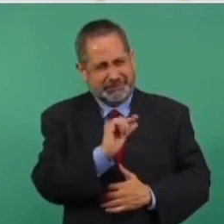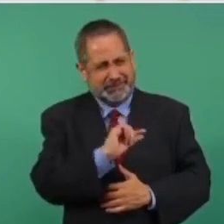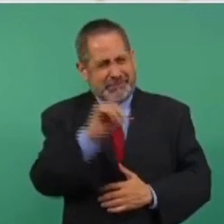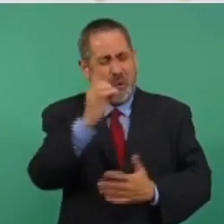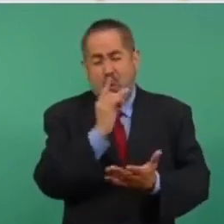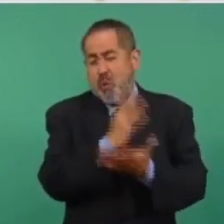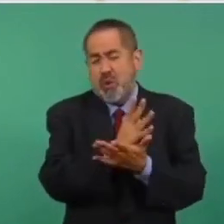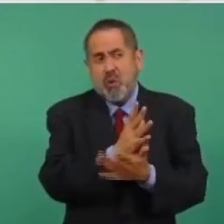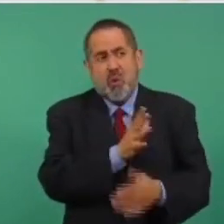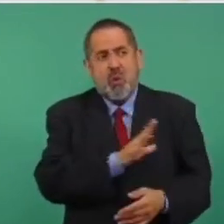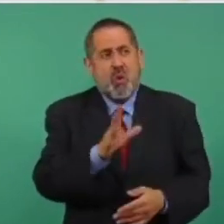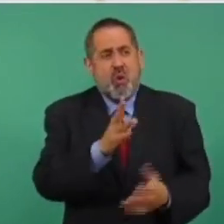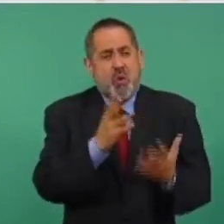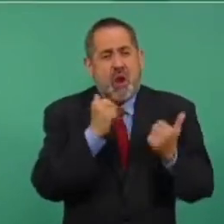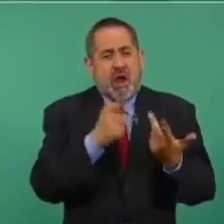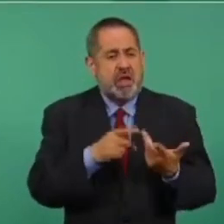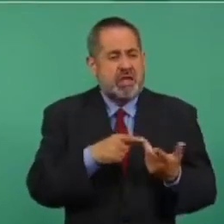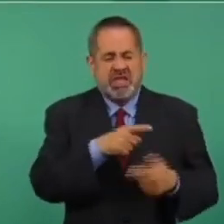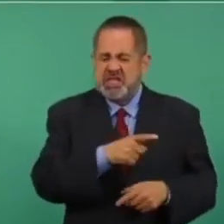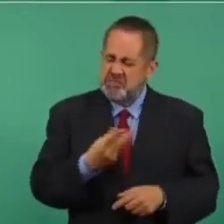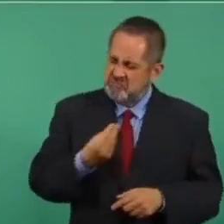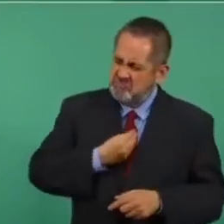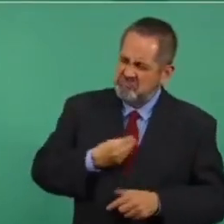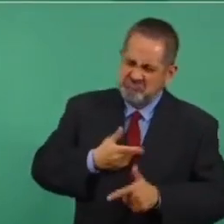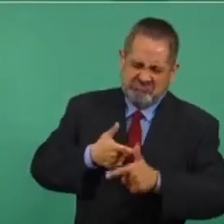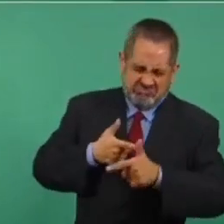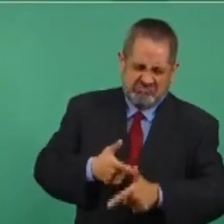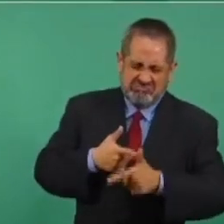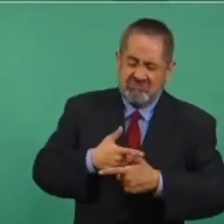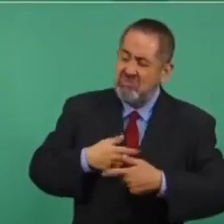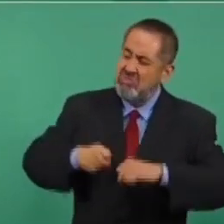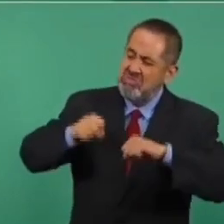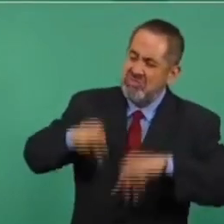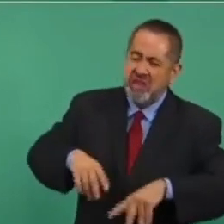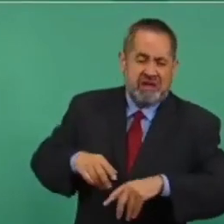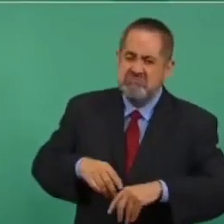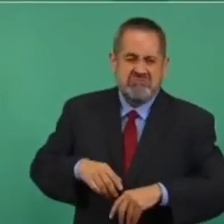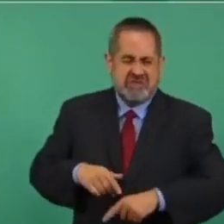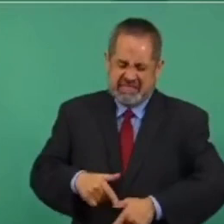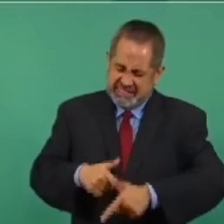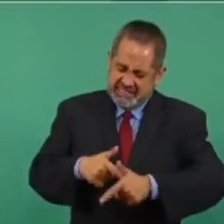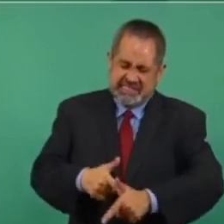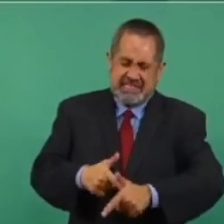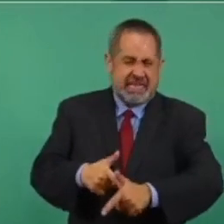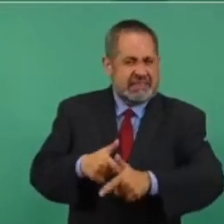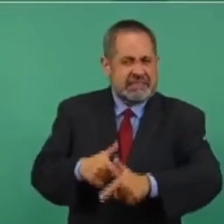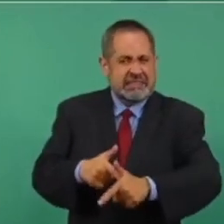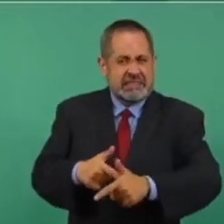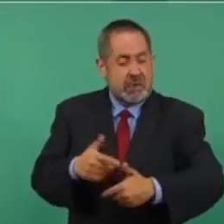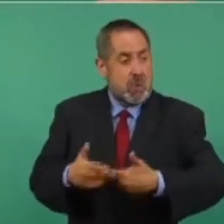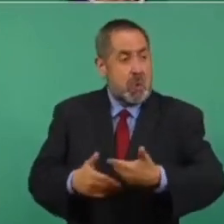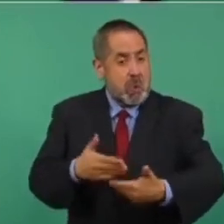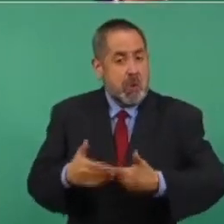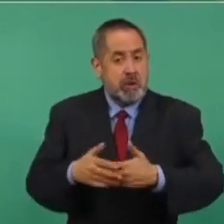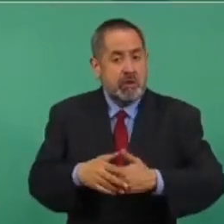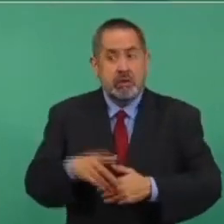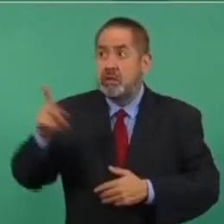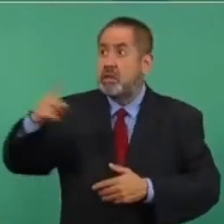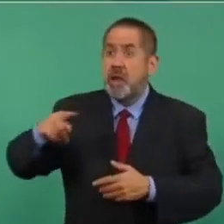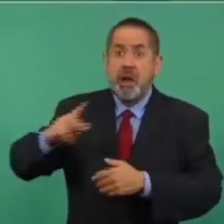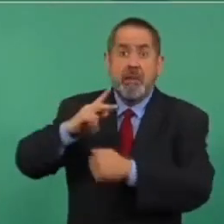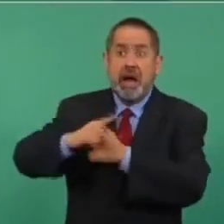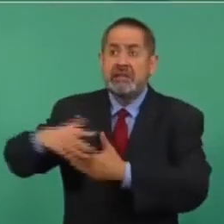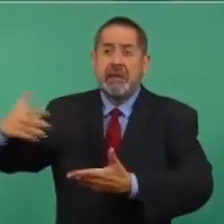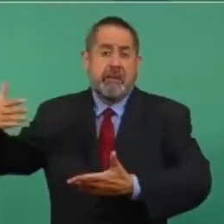excepcional, el no rendirse, el no claudicar, el que invadan el